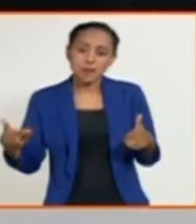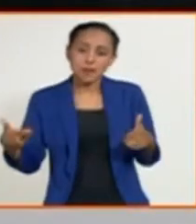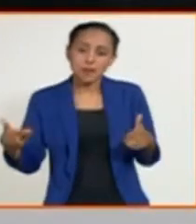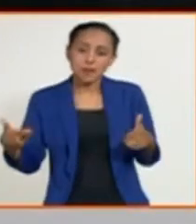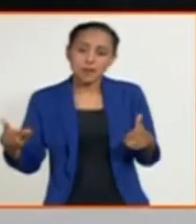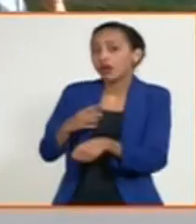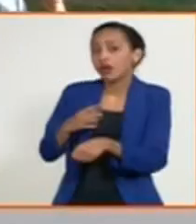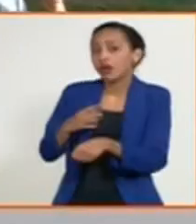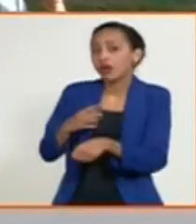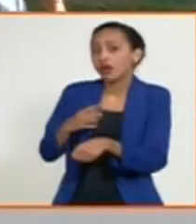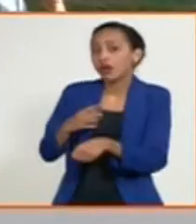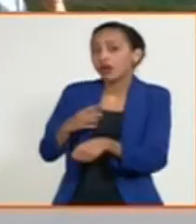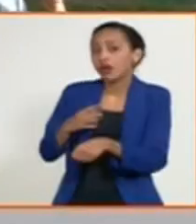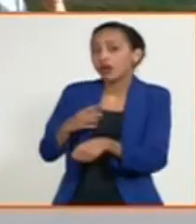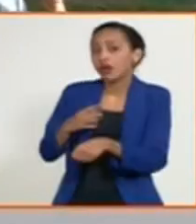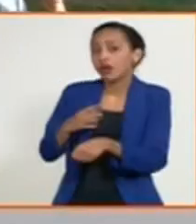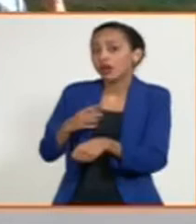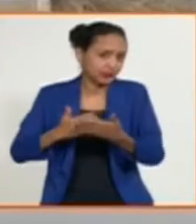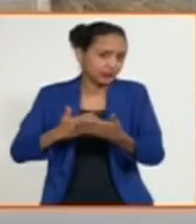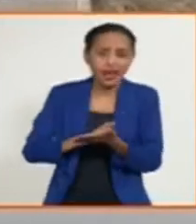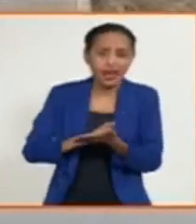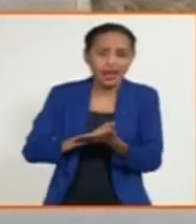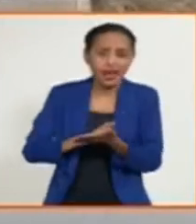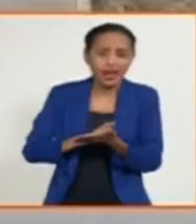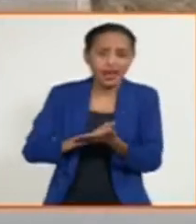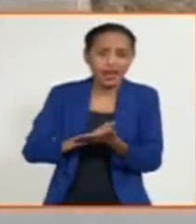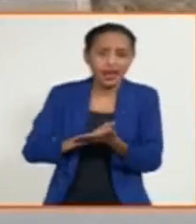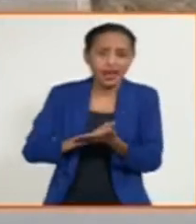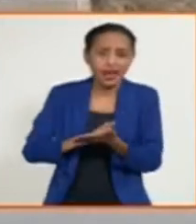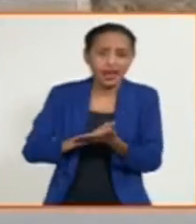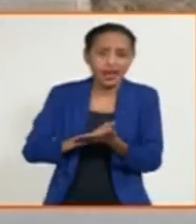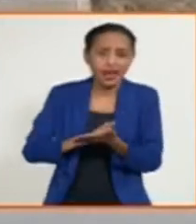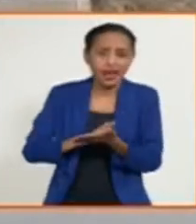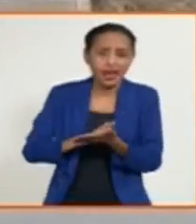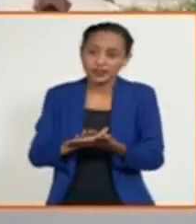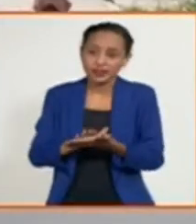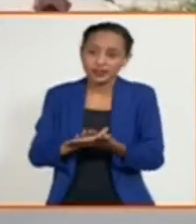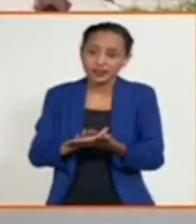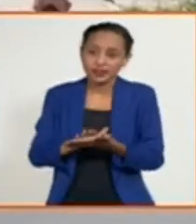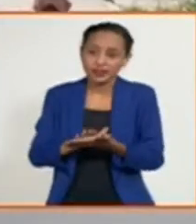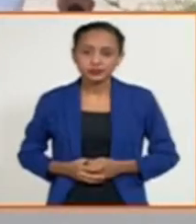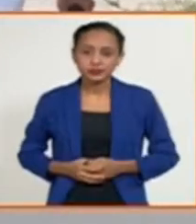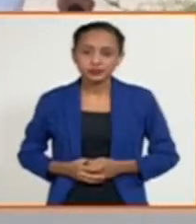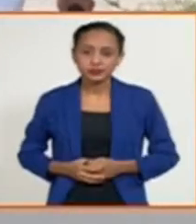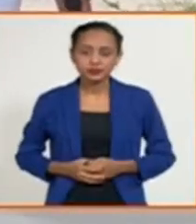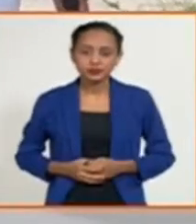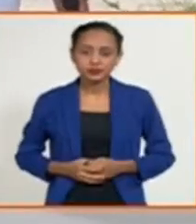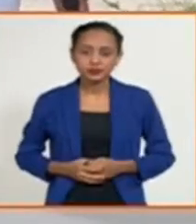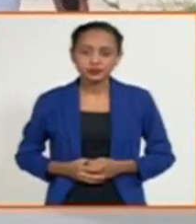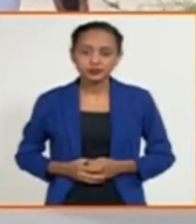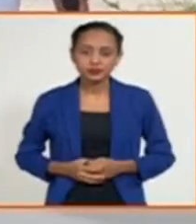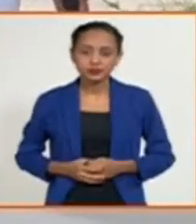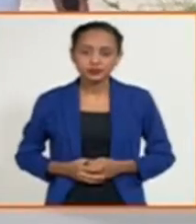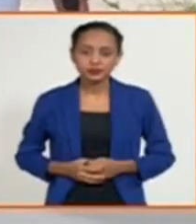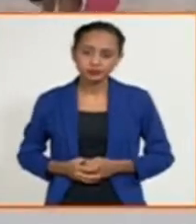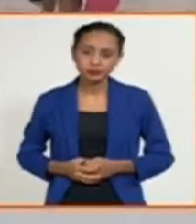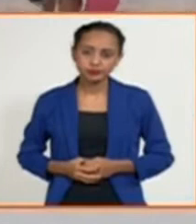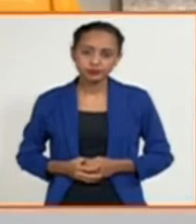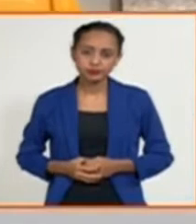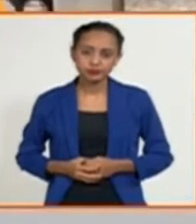tener catarata, usar espejuelos, mucho más estado de bienestar, es otra cosa más amplia. Entonces, te hablaba de la capacidad funcional que te